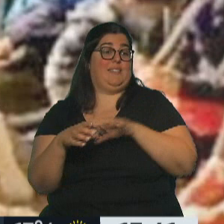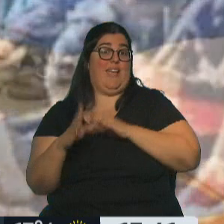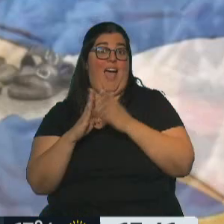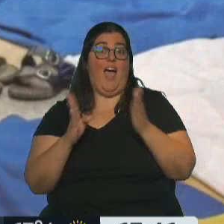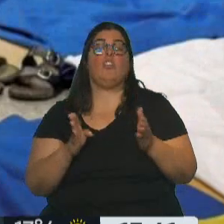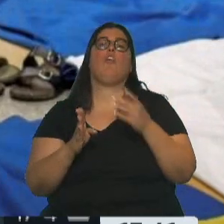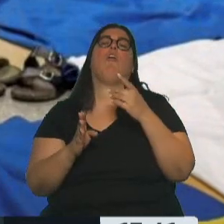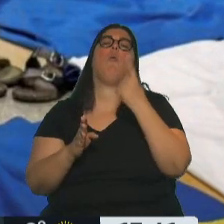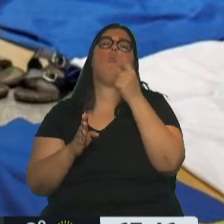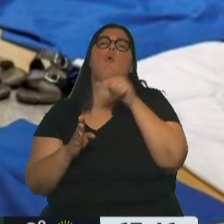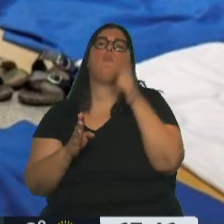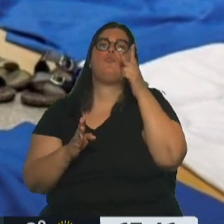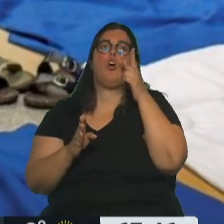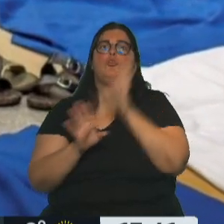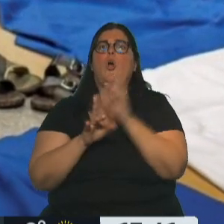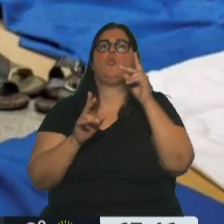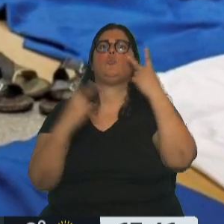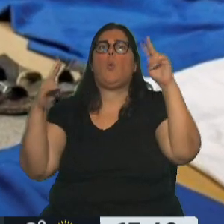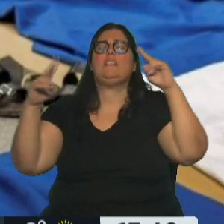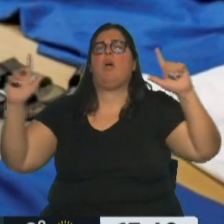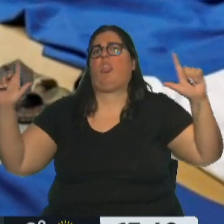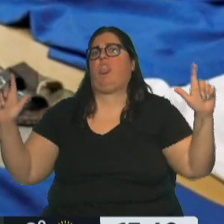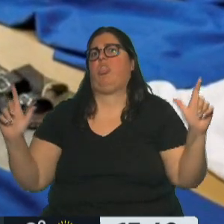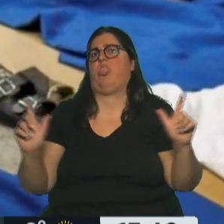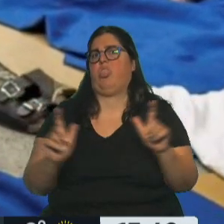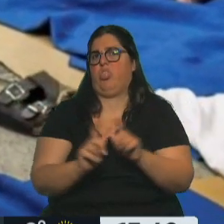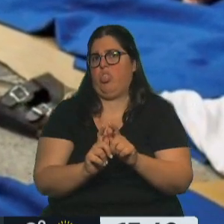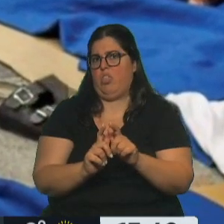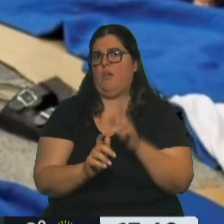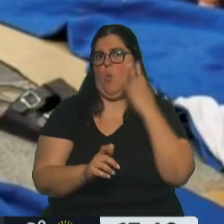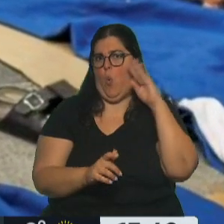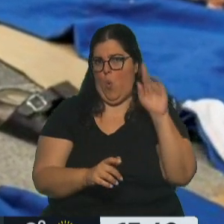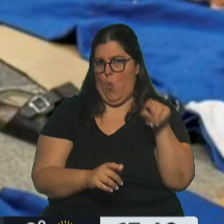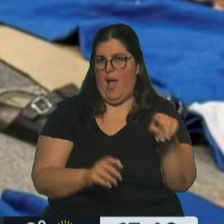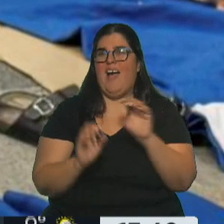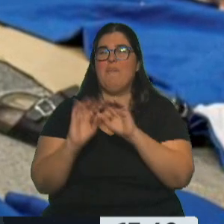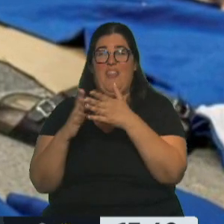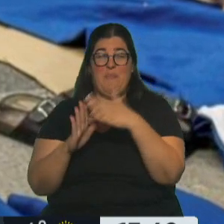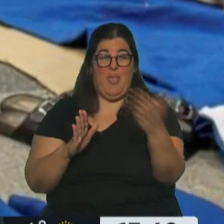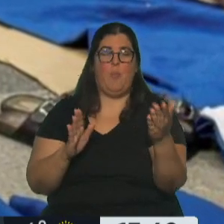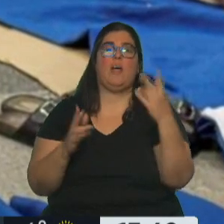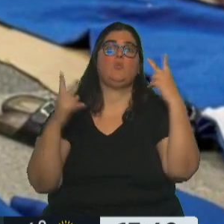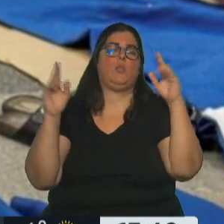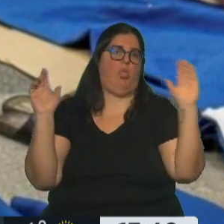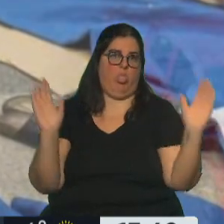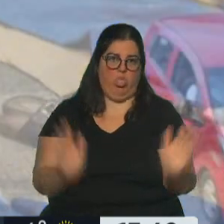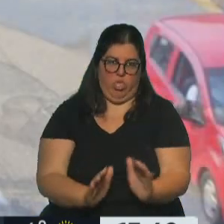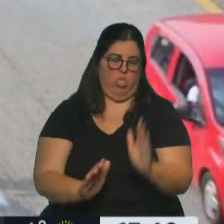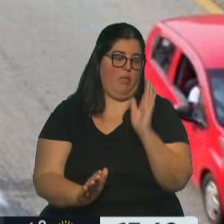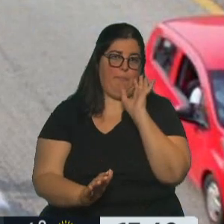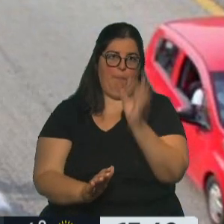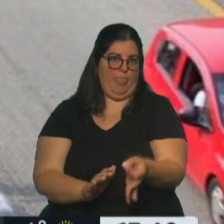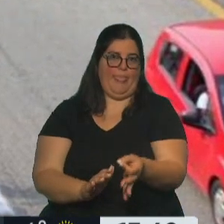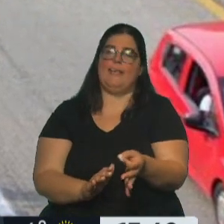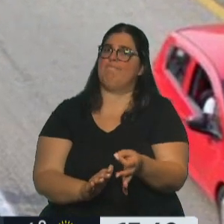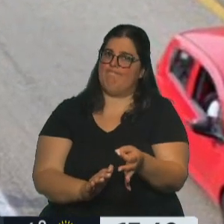1.8. Bueno. O sea, el nivel de caída de la actividad turística en Cuba después de la pandemia fue muy notable y eso marca